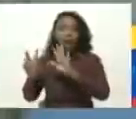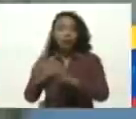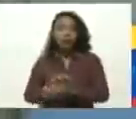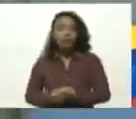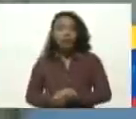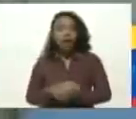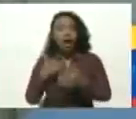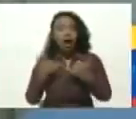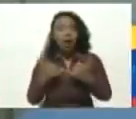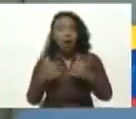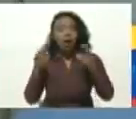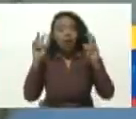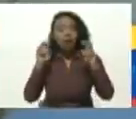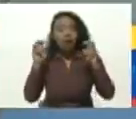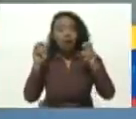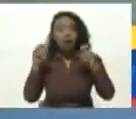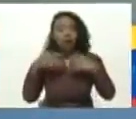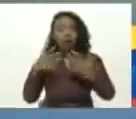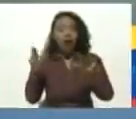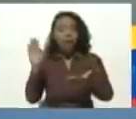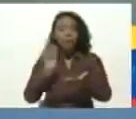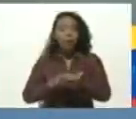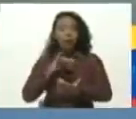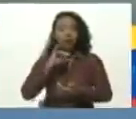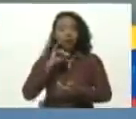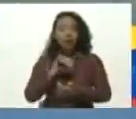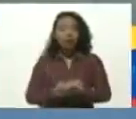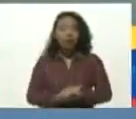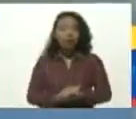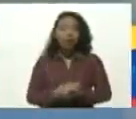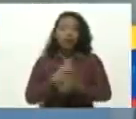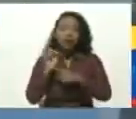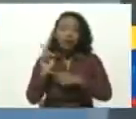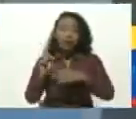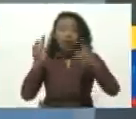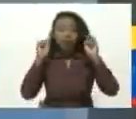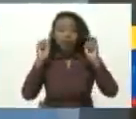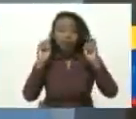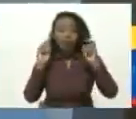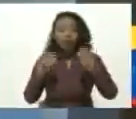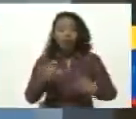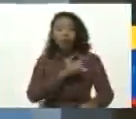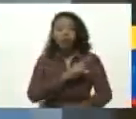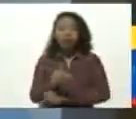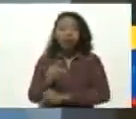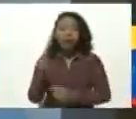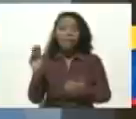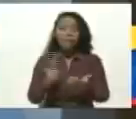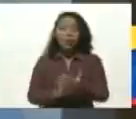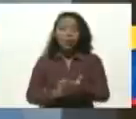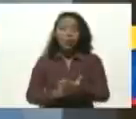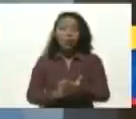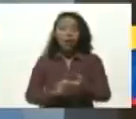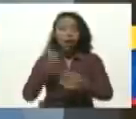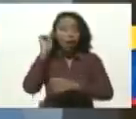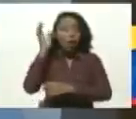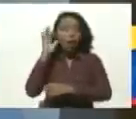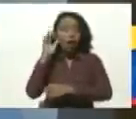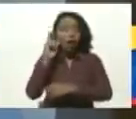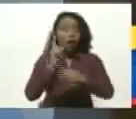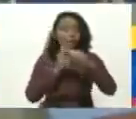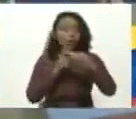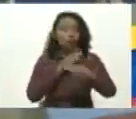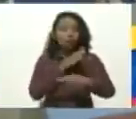con la nueva orientación que acaba de anunciar. Y en ese marco, bueno, el cumplimiento de la jornada de pesquisaje,